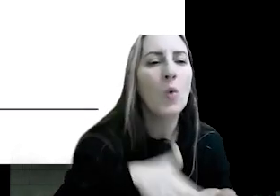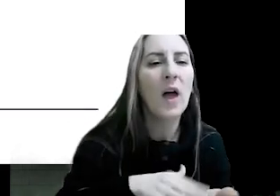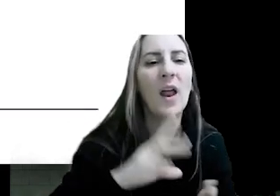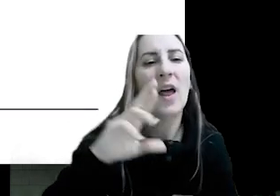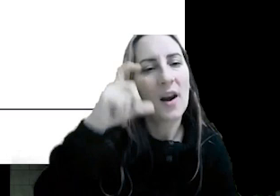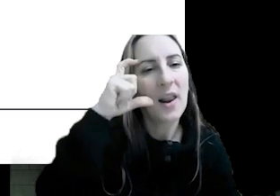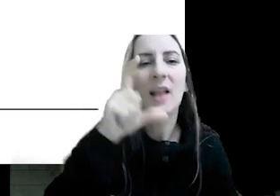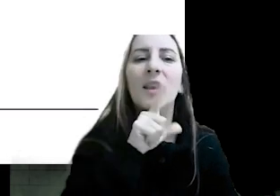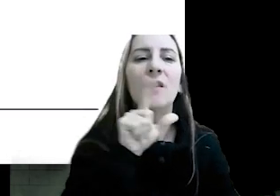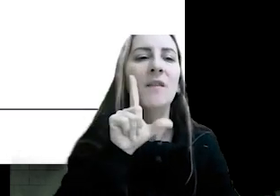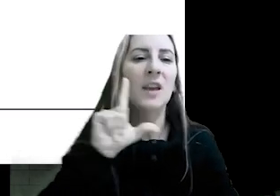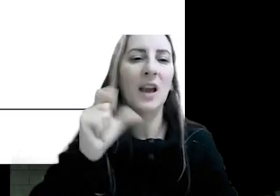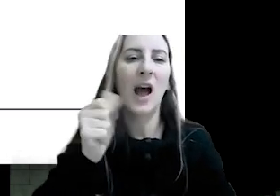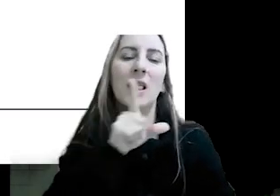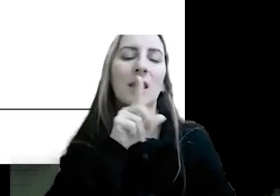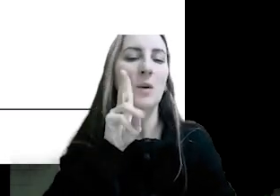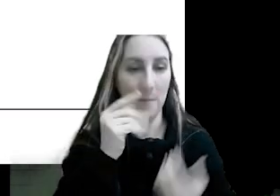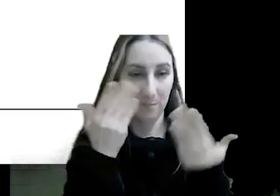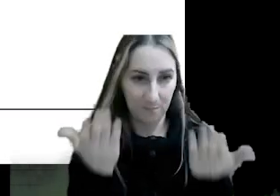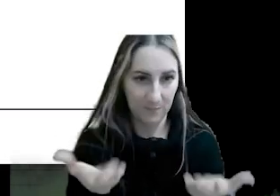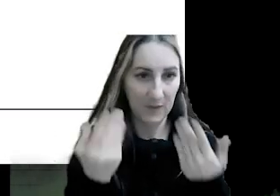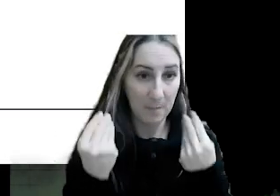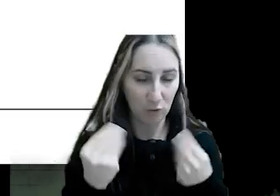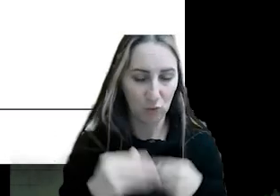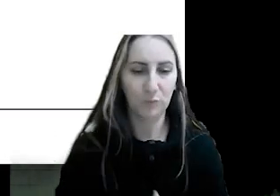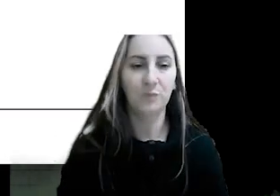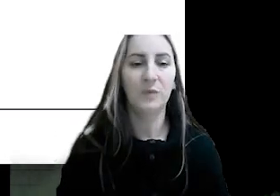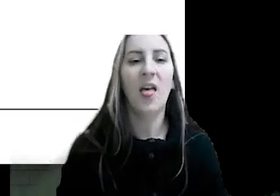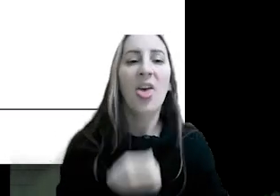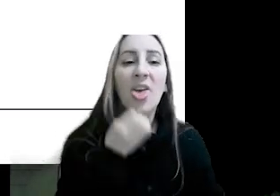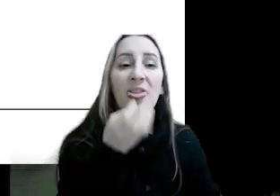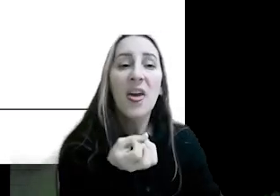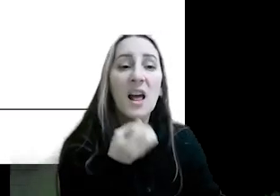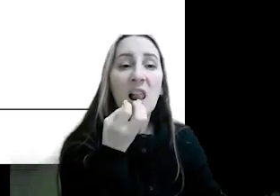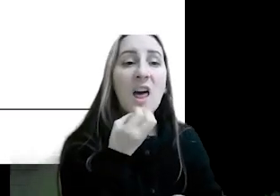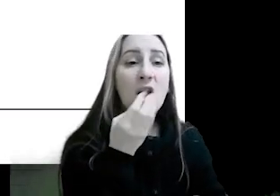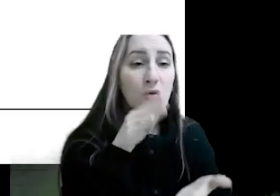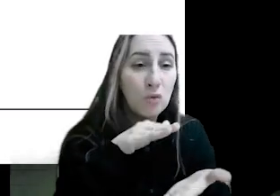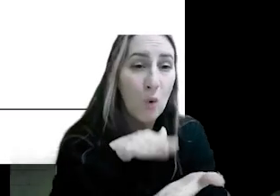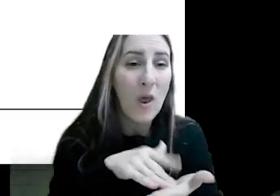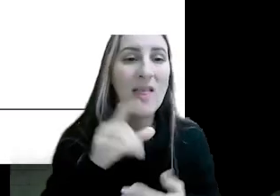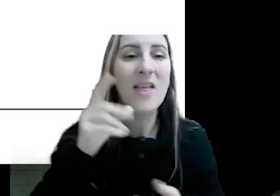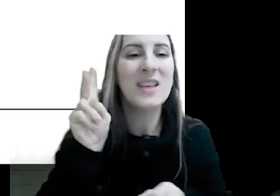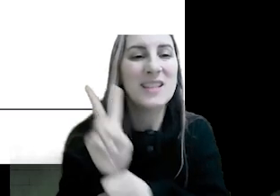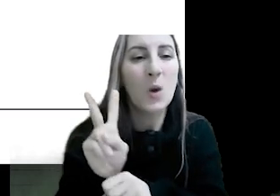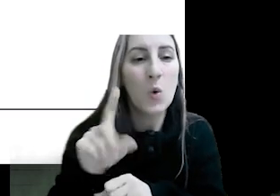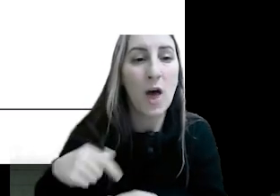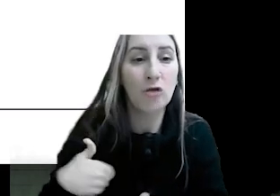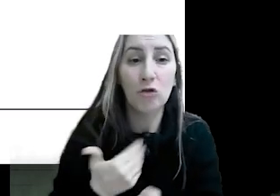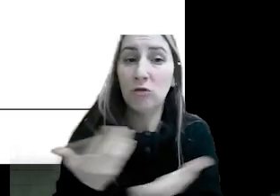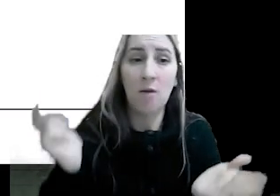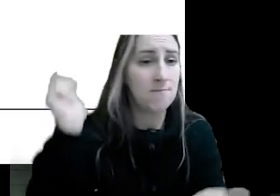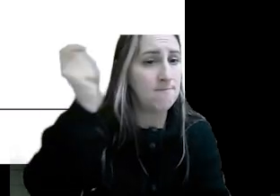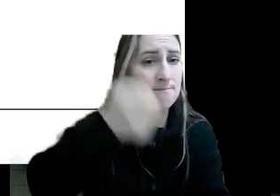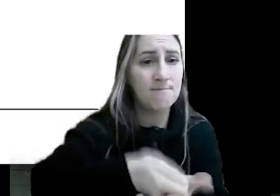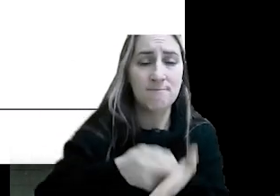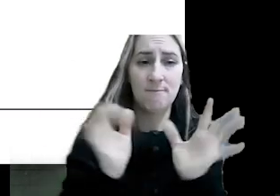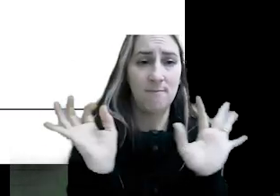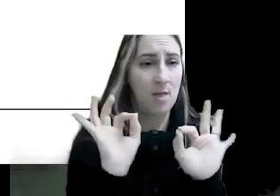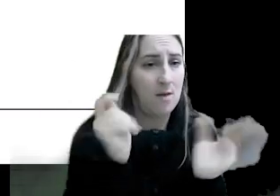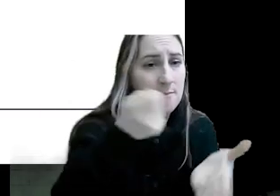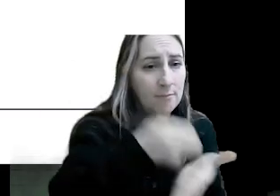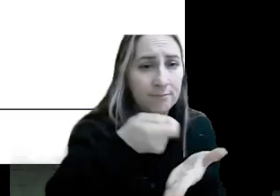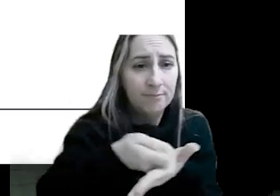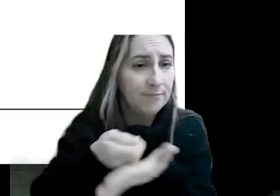qué fue lo que pasó. Em, las declaraciones juradas de seguridad social no estaban pagas. Y